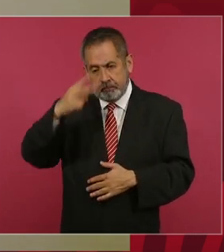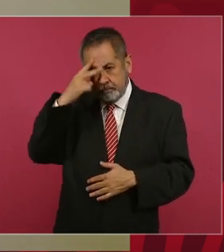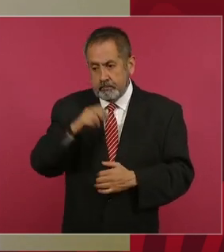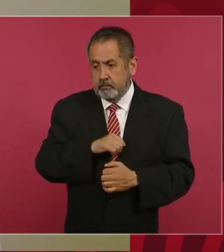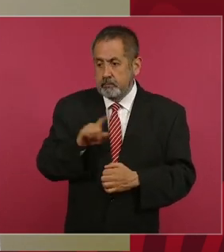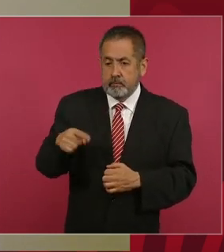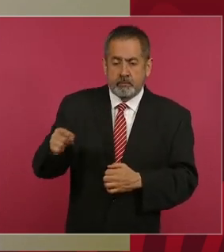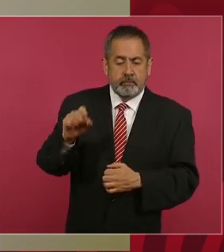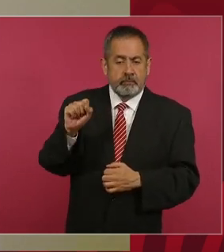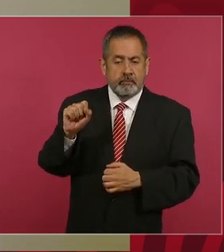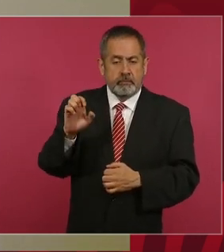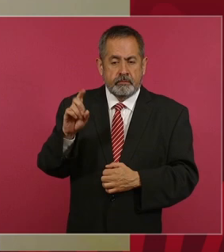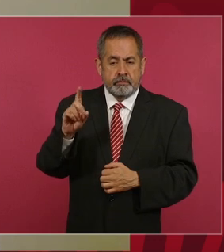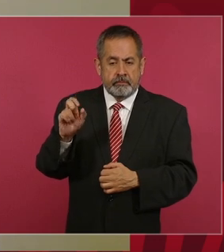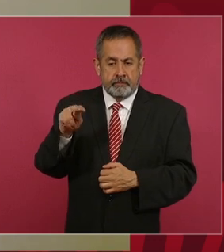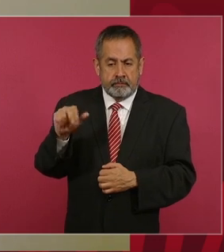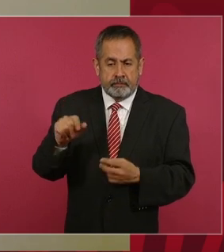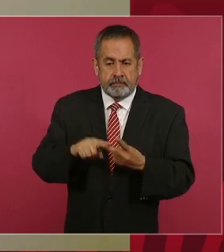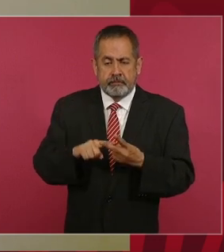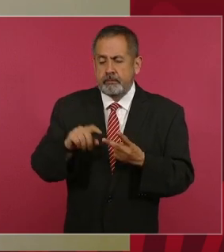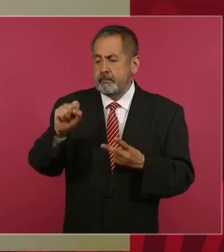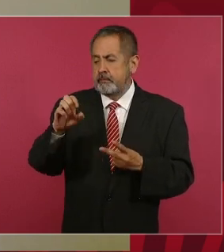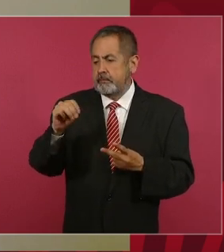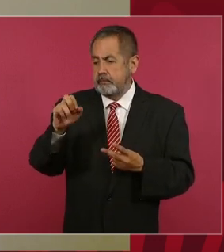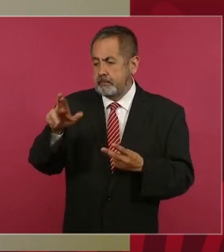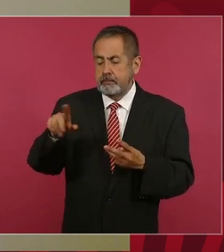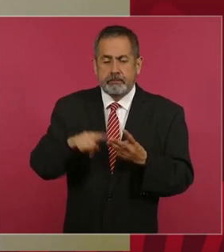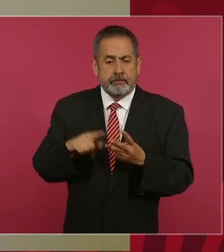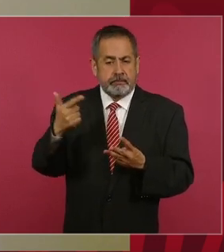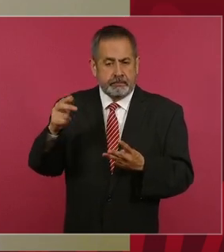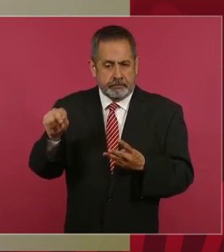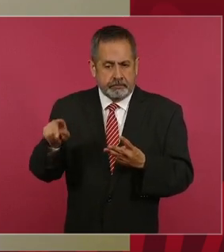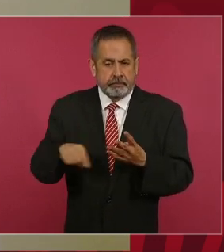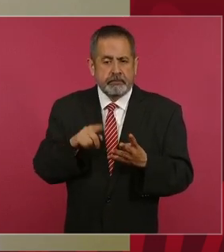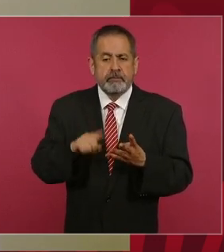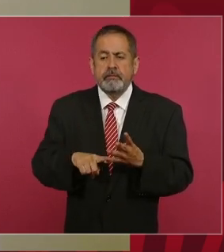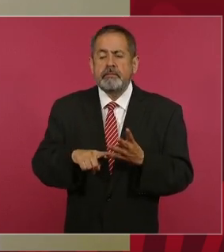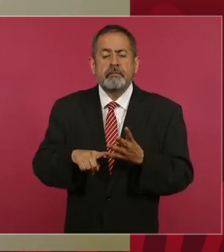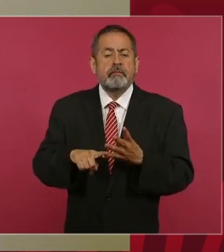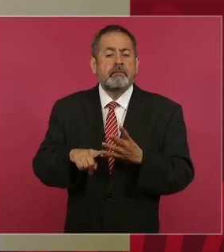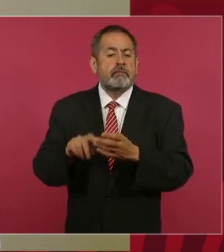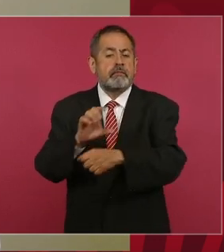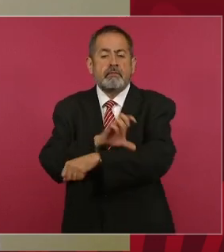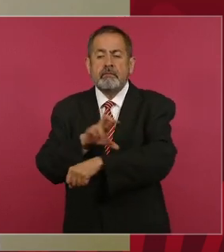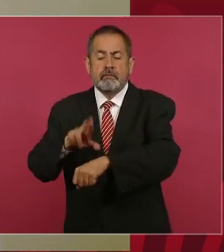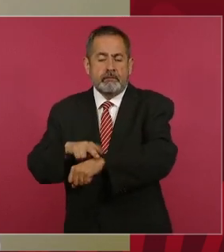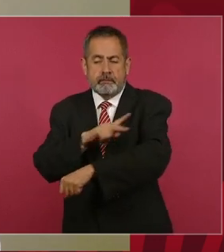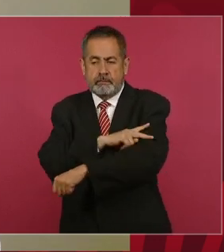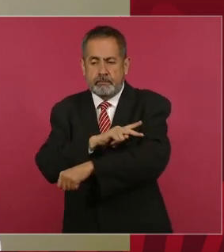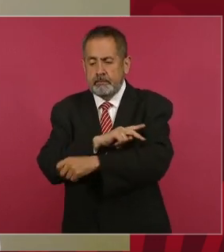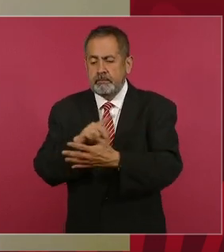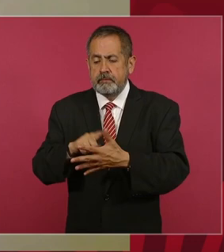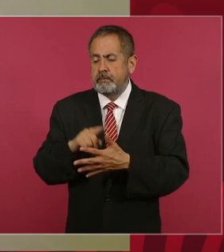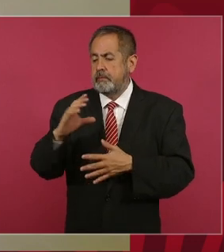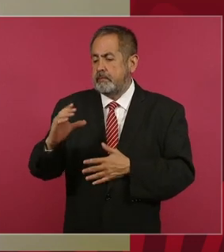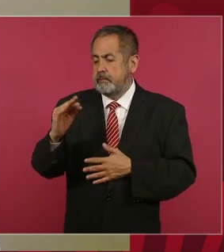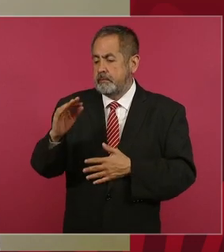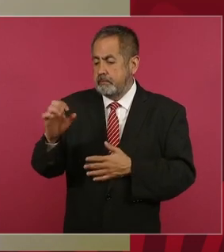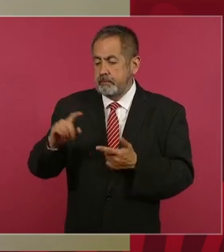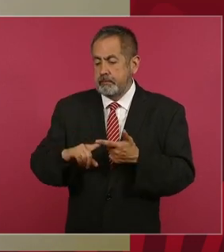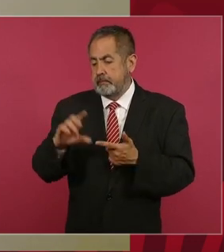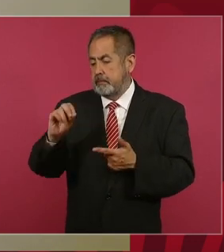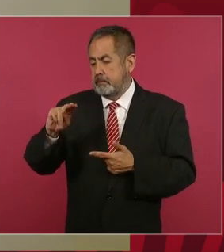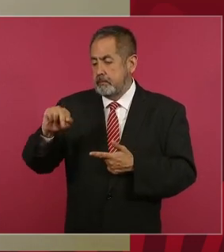Sedena, de la Marina, de la Guardia Nacional, de la Coordinación Nacional de Protección Civil, CFE, Conagua